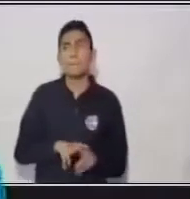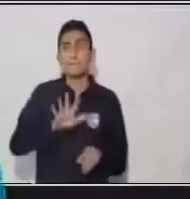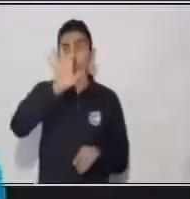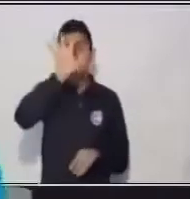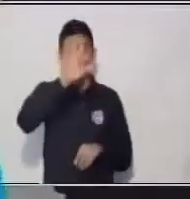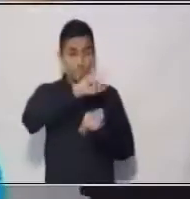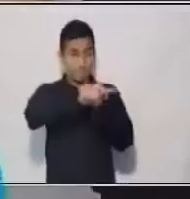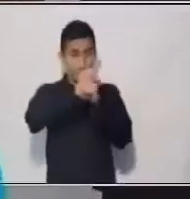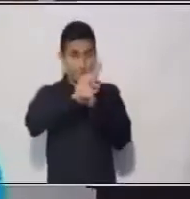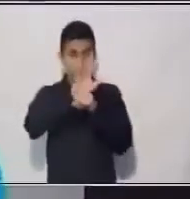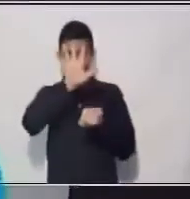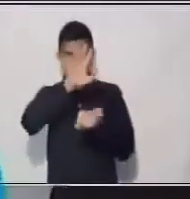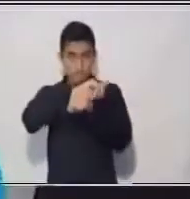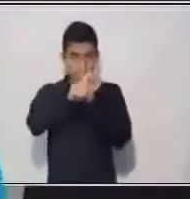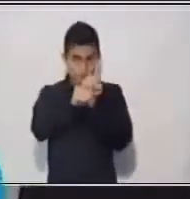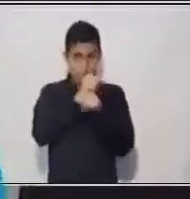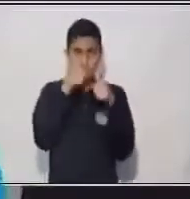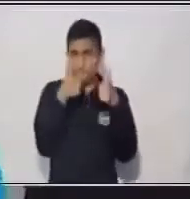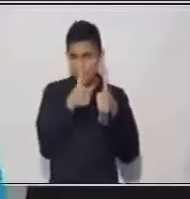5 segundos.